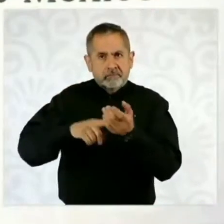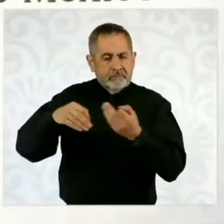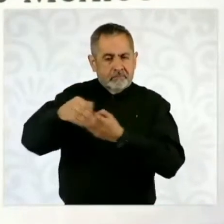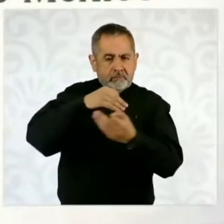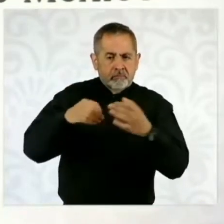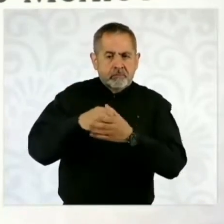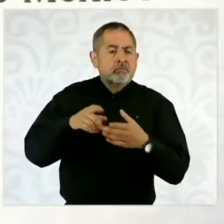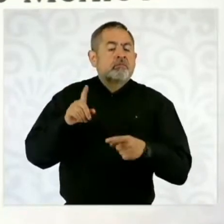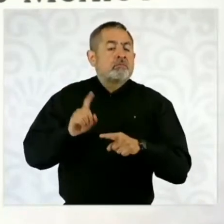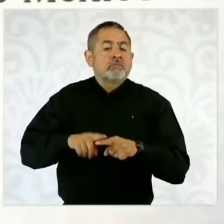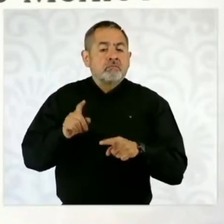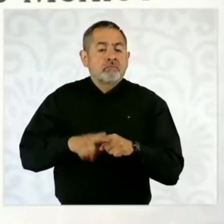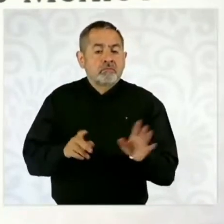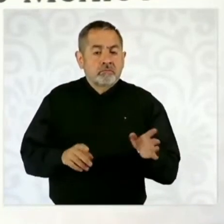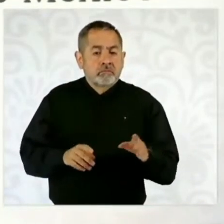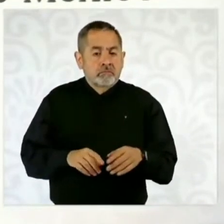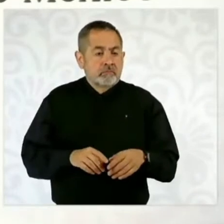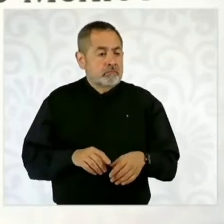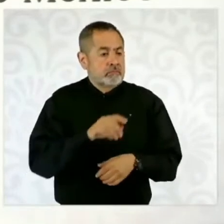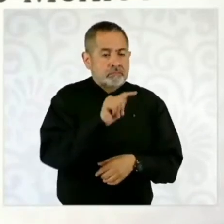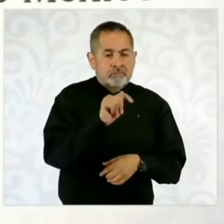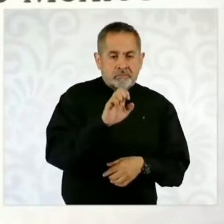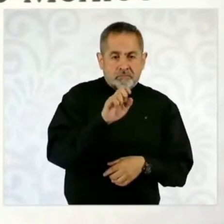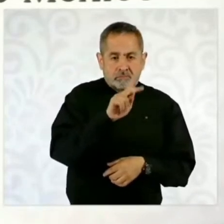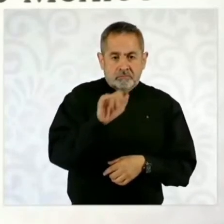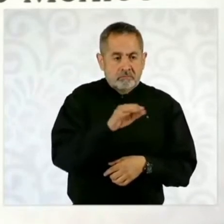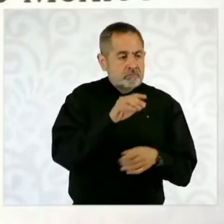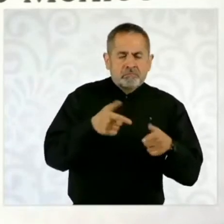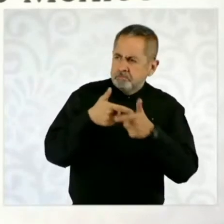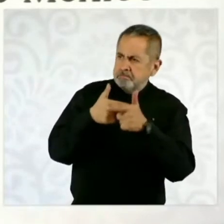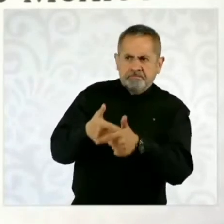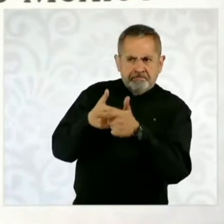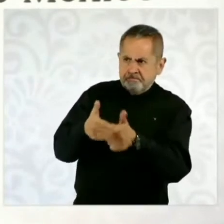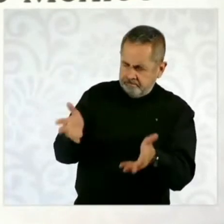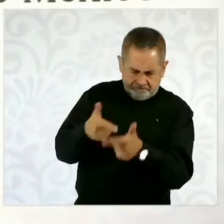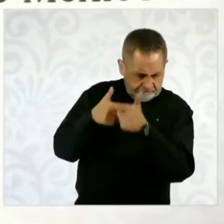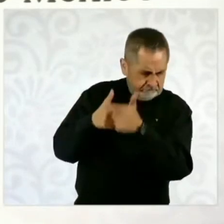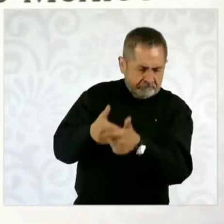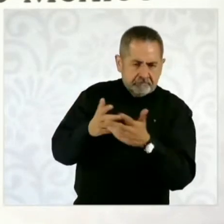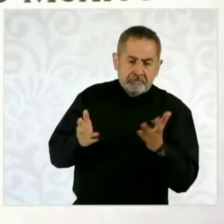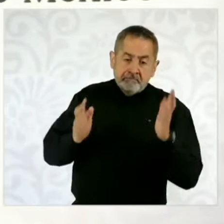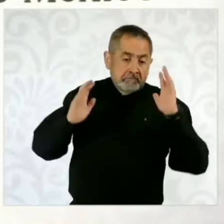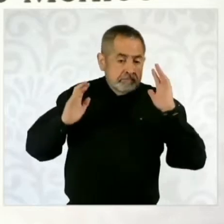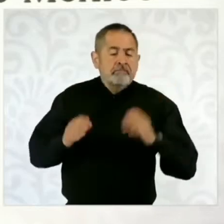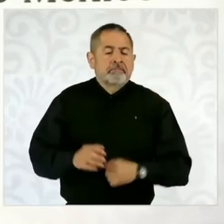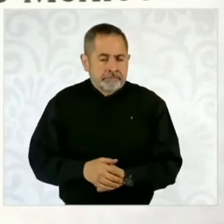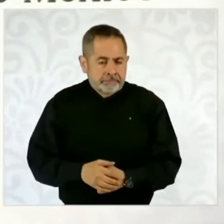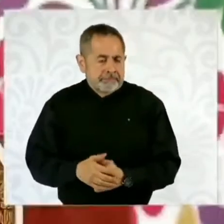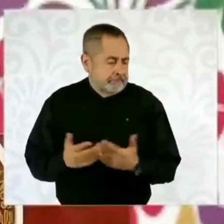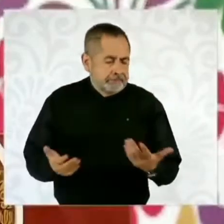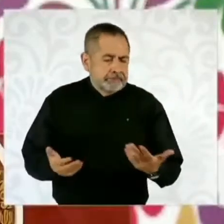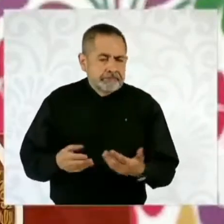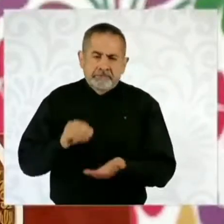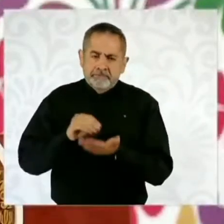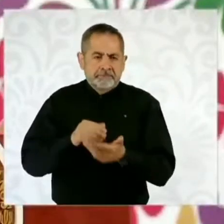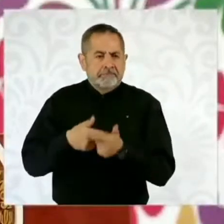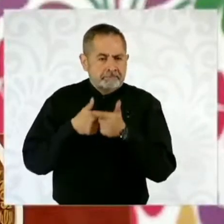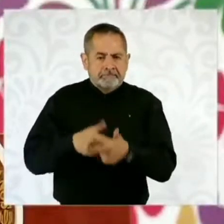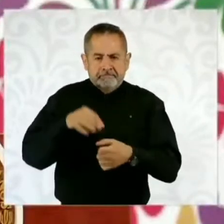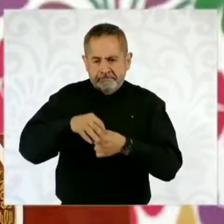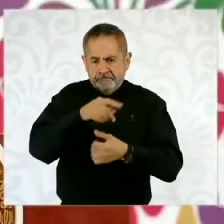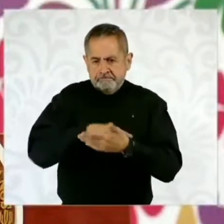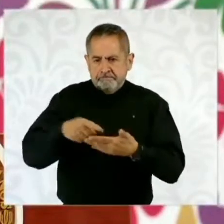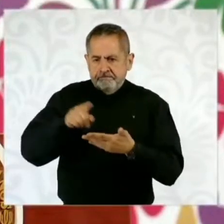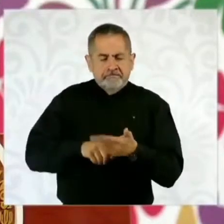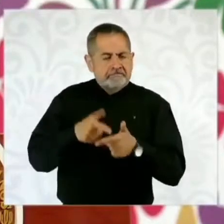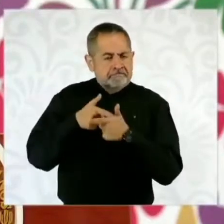digamos, el tribunal que le dice sigue o no sigue? El Tribunal Electoral. Entonces, por eso continúa la elección y